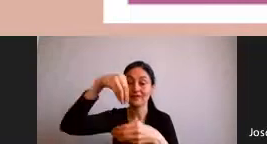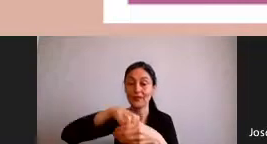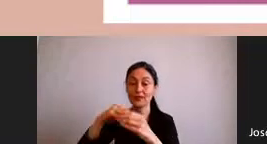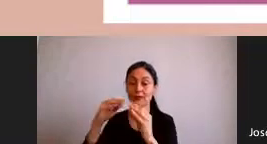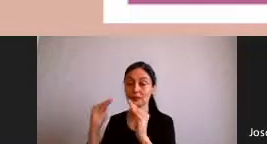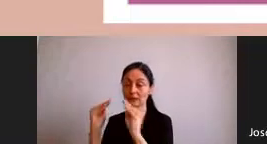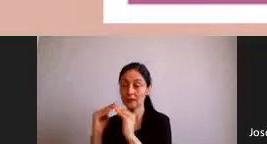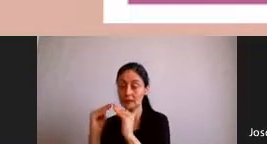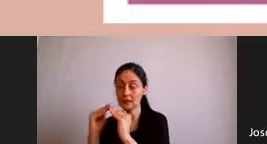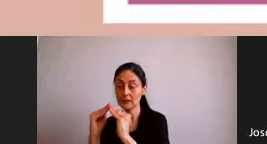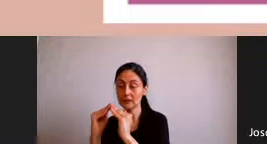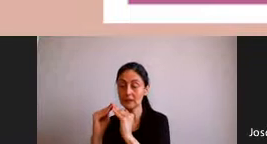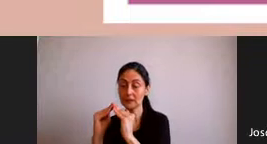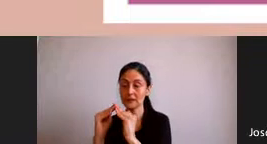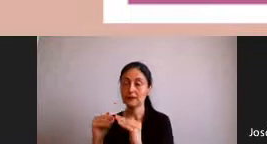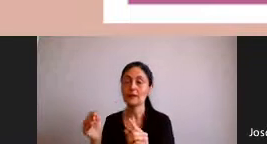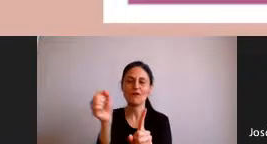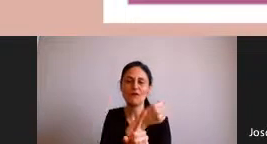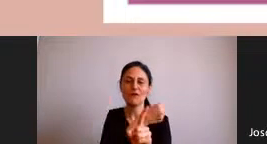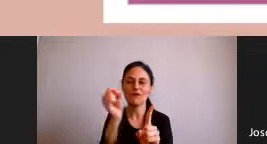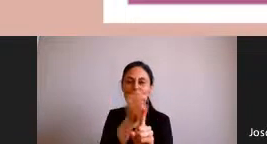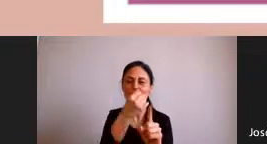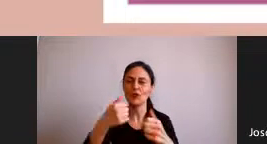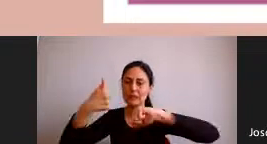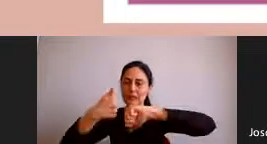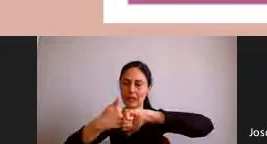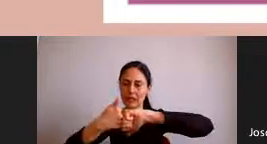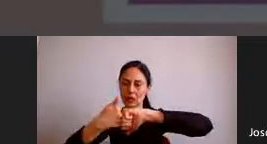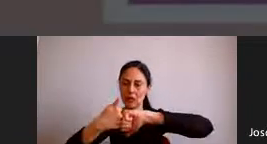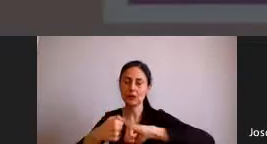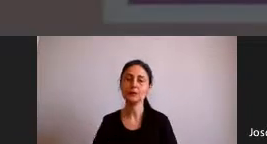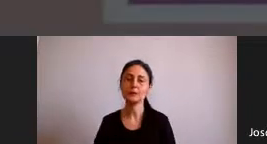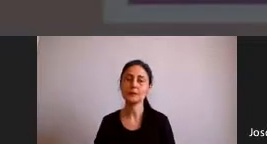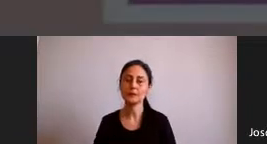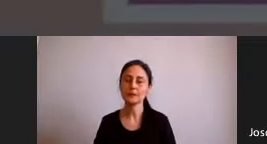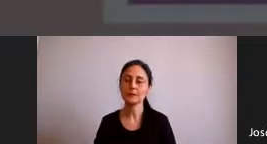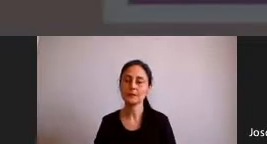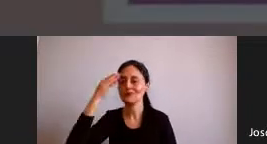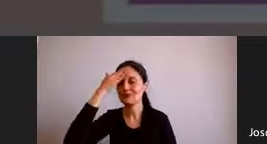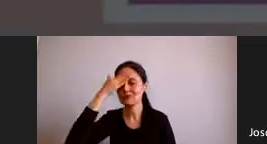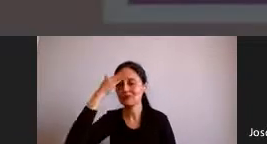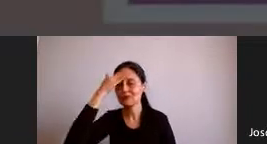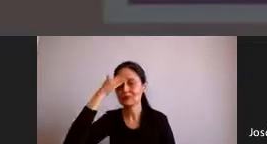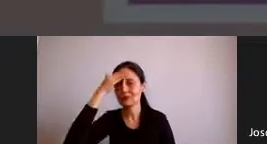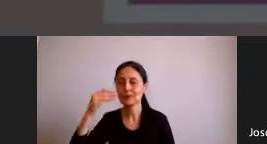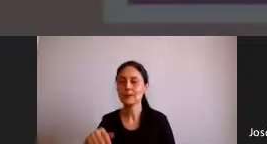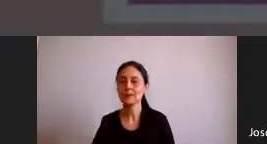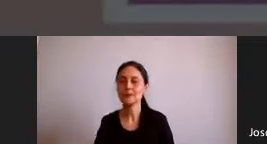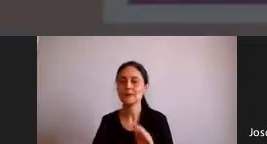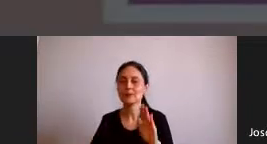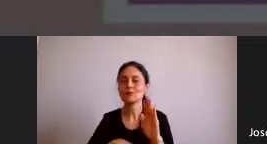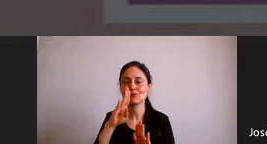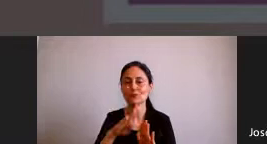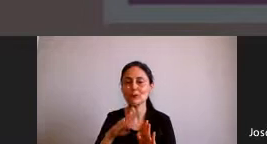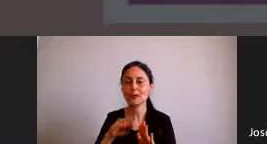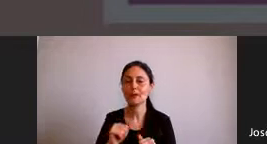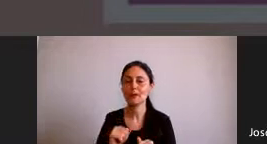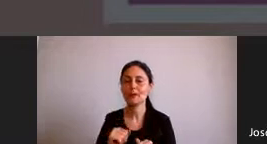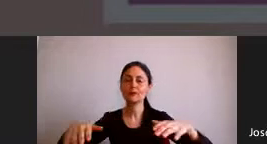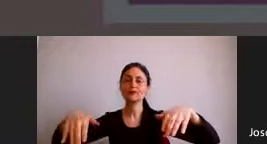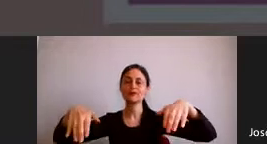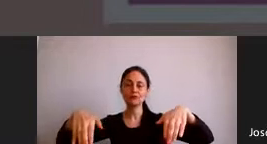de género durante la pandemia. Y también preocupantemente que aumentó el nivel de sedentarismo